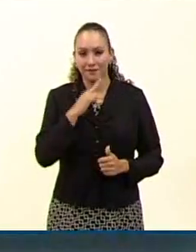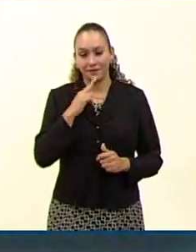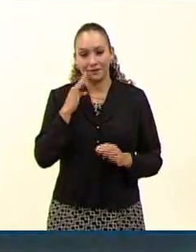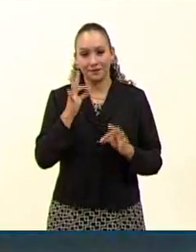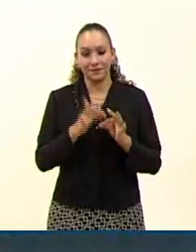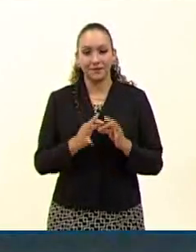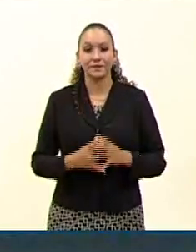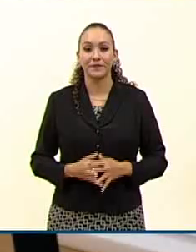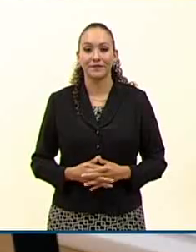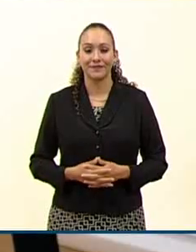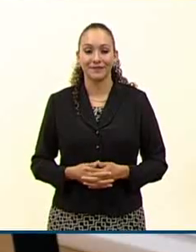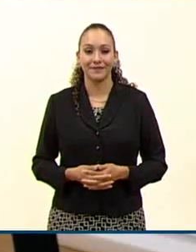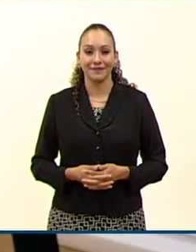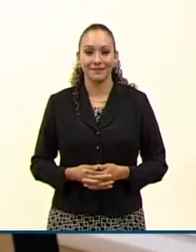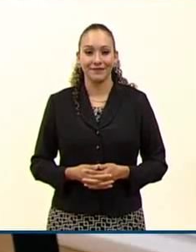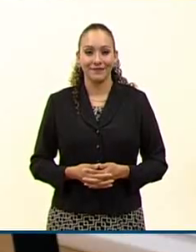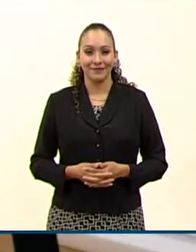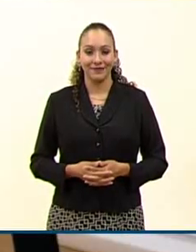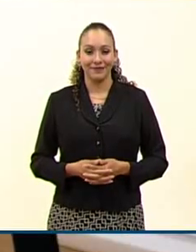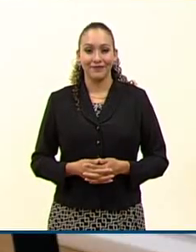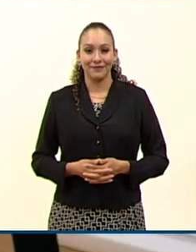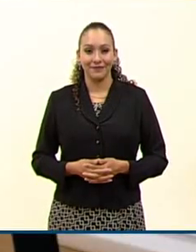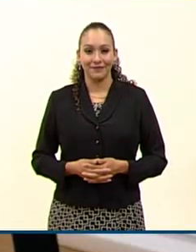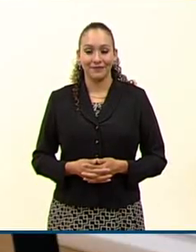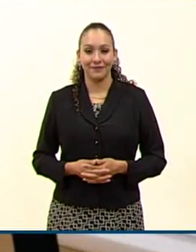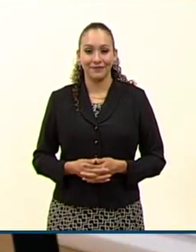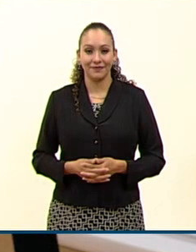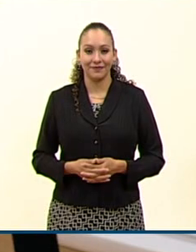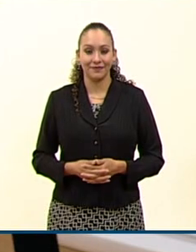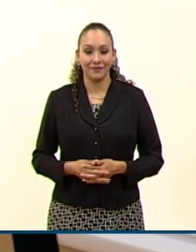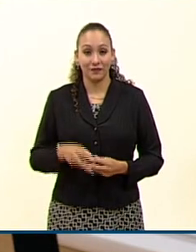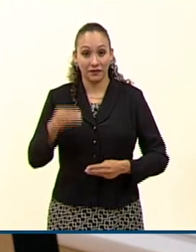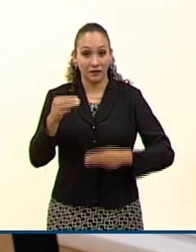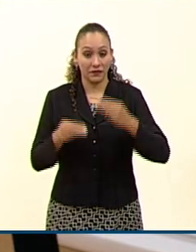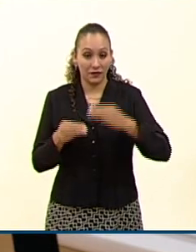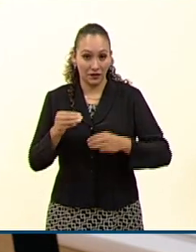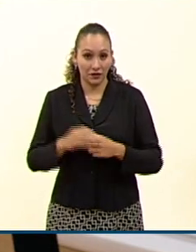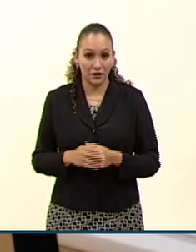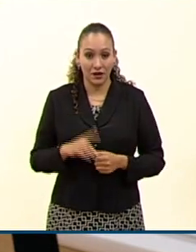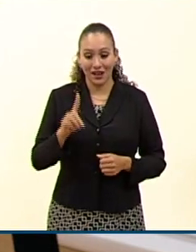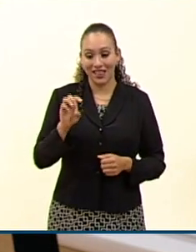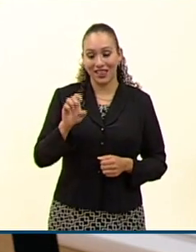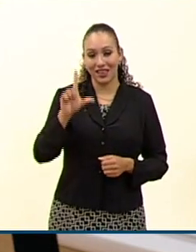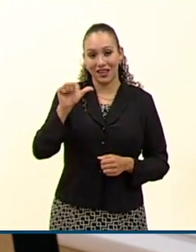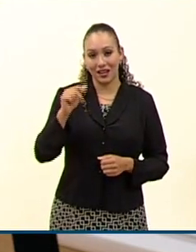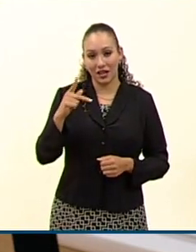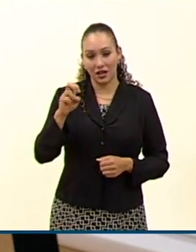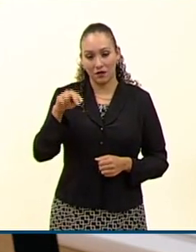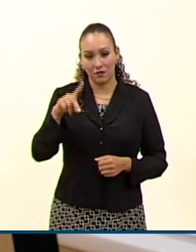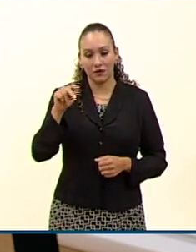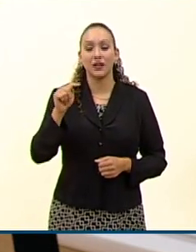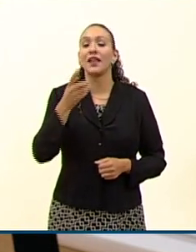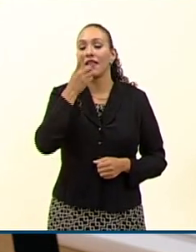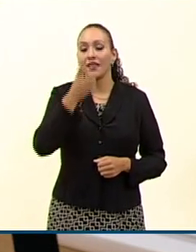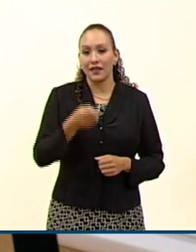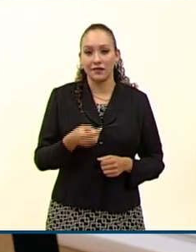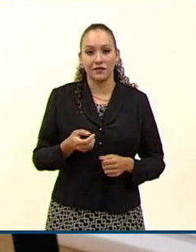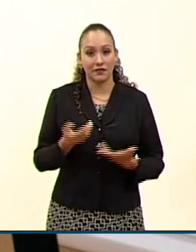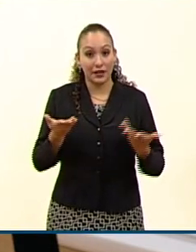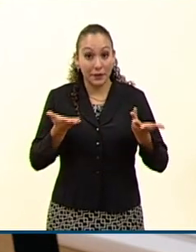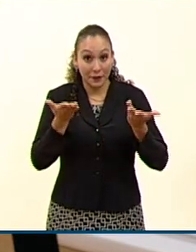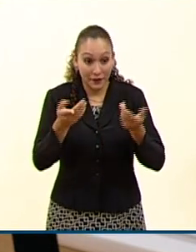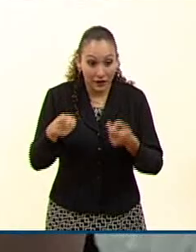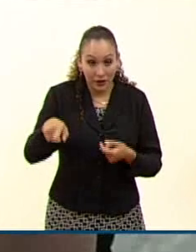Jesús Daza. La magistrada María Emilia Molina de la Puente llamó a la sociedad a ser sensibles con el problema de